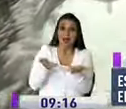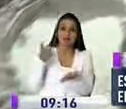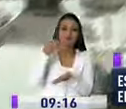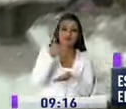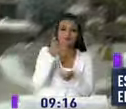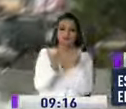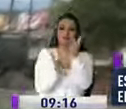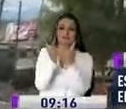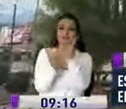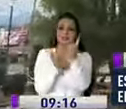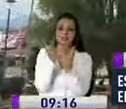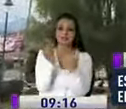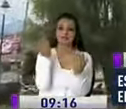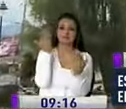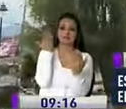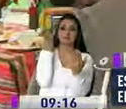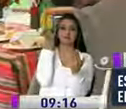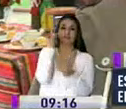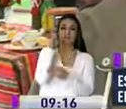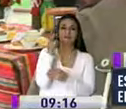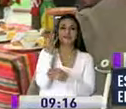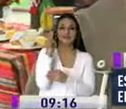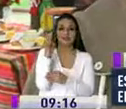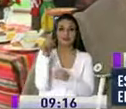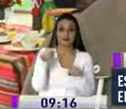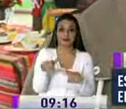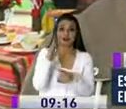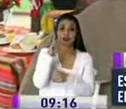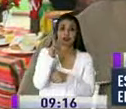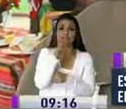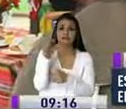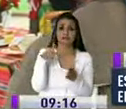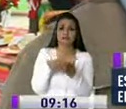de visitas con relación al año pasado. Casi 300.000